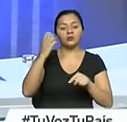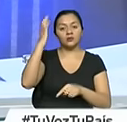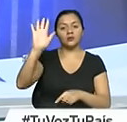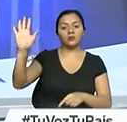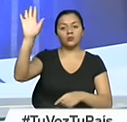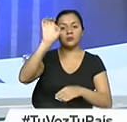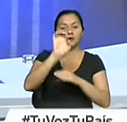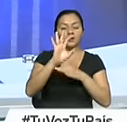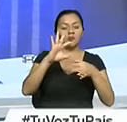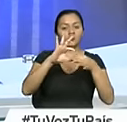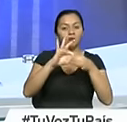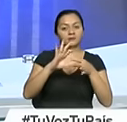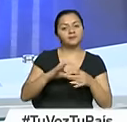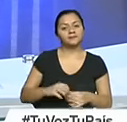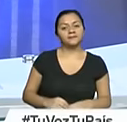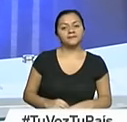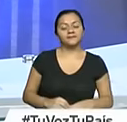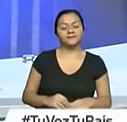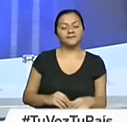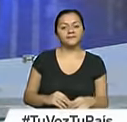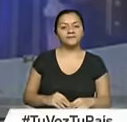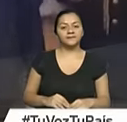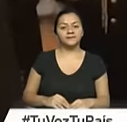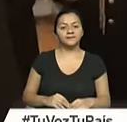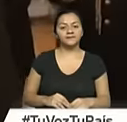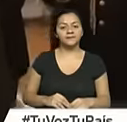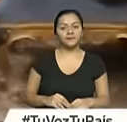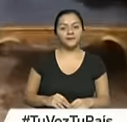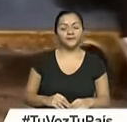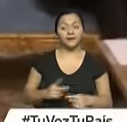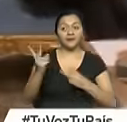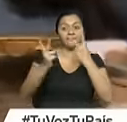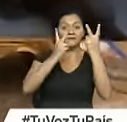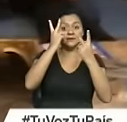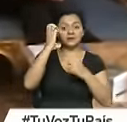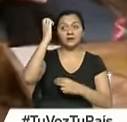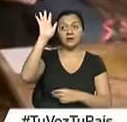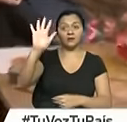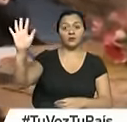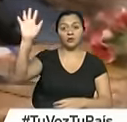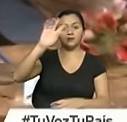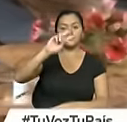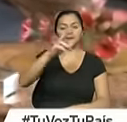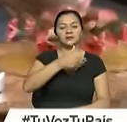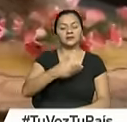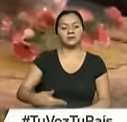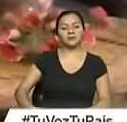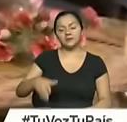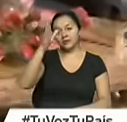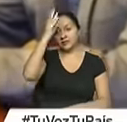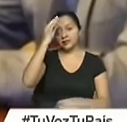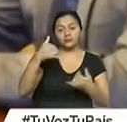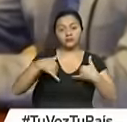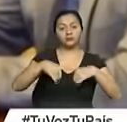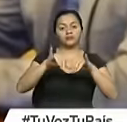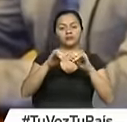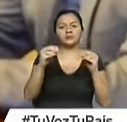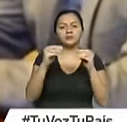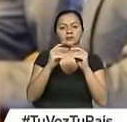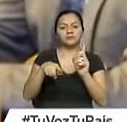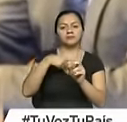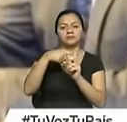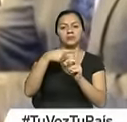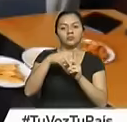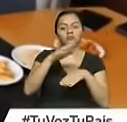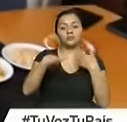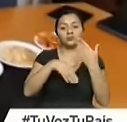acuerdo multipartes con la Unión Europea. La gira por Europa del vicepresidente Jorge Glass continúa siendo fructífera